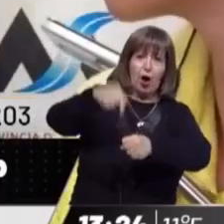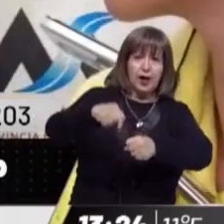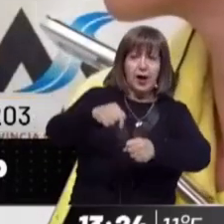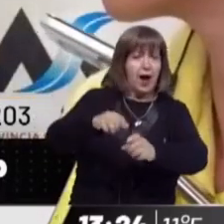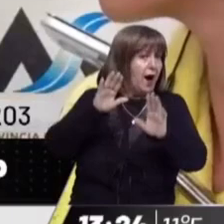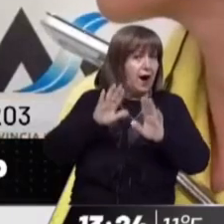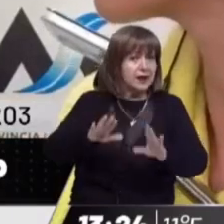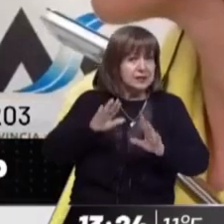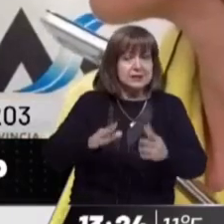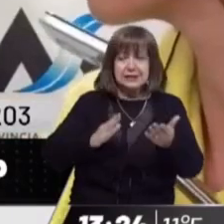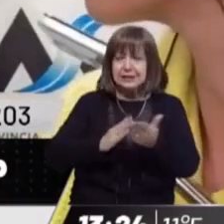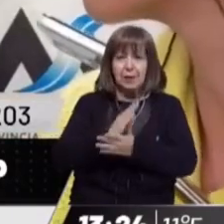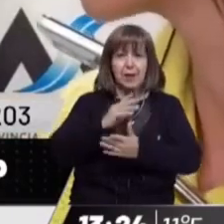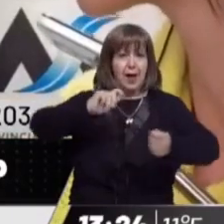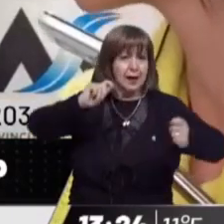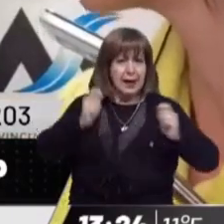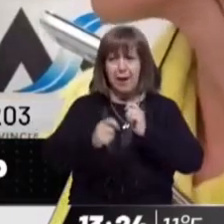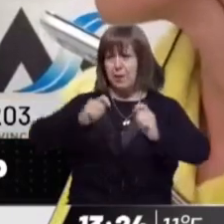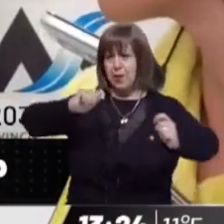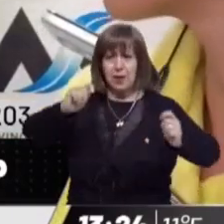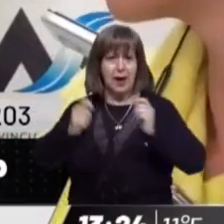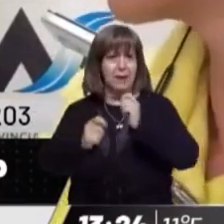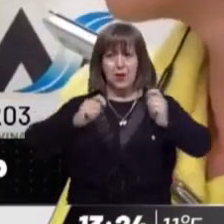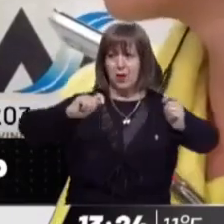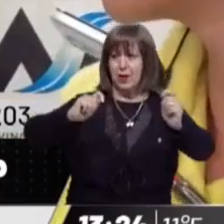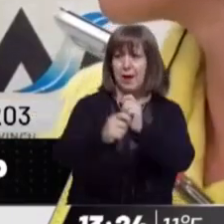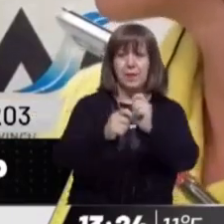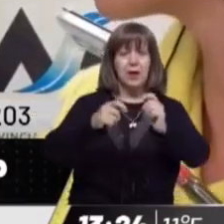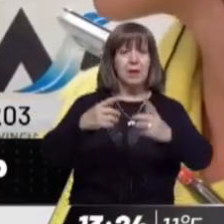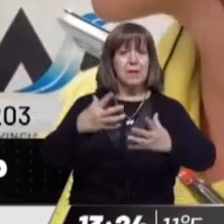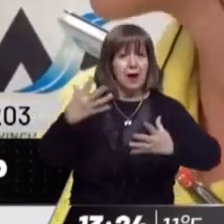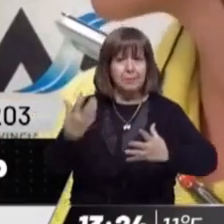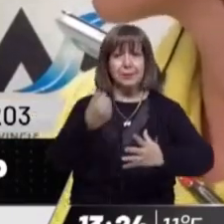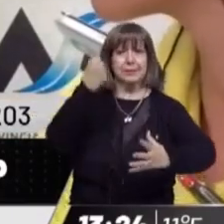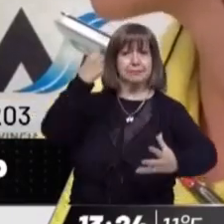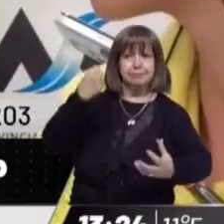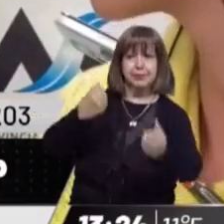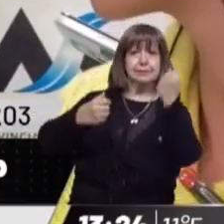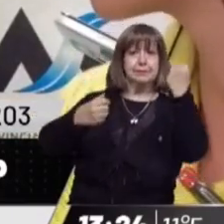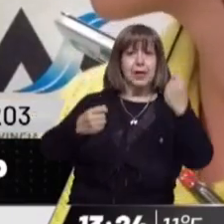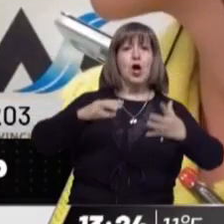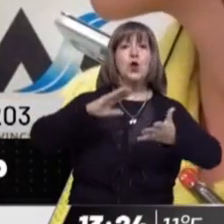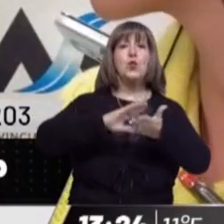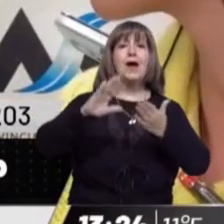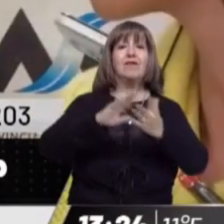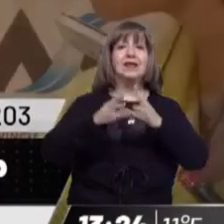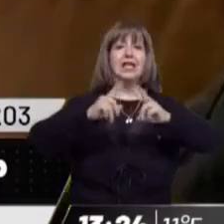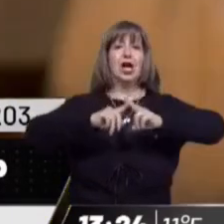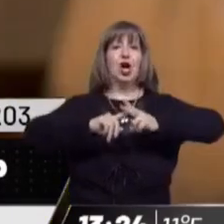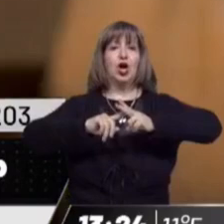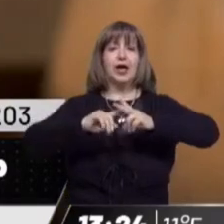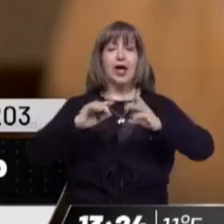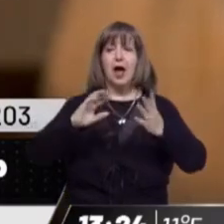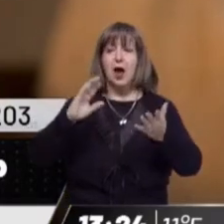ven que vamos cambiando estructura, readaptando, refuncionalizando, de manera tal